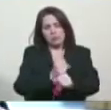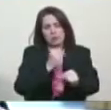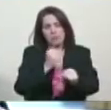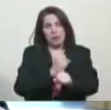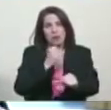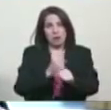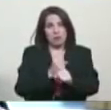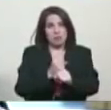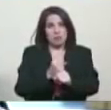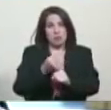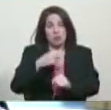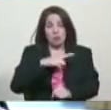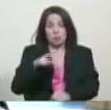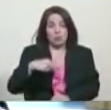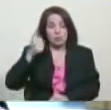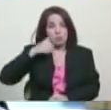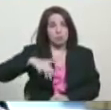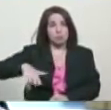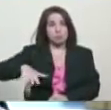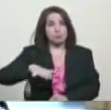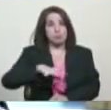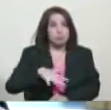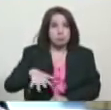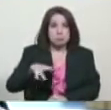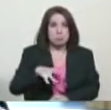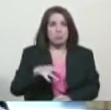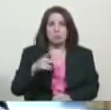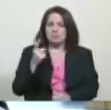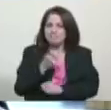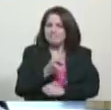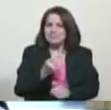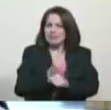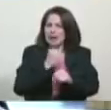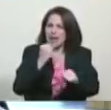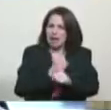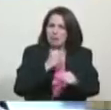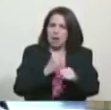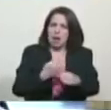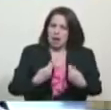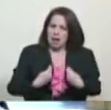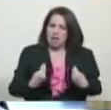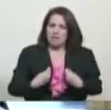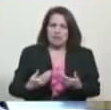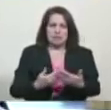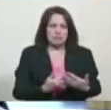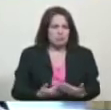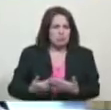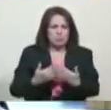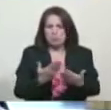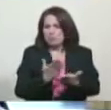Nuestro pueblo no se despega del trabajo, del estudio, de la vida diaria ni un segundo.